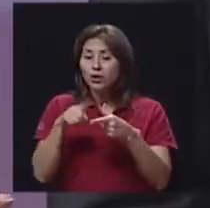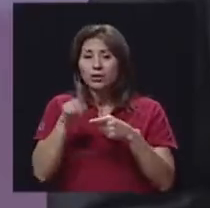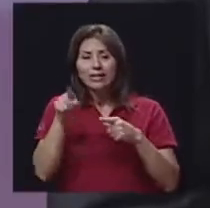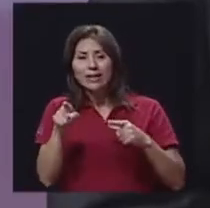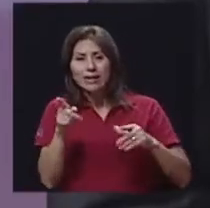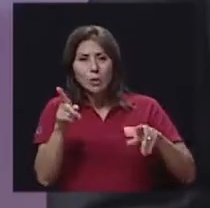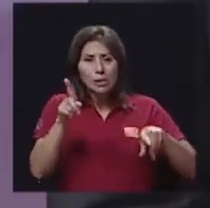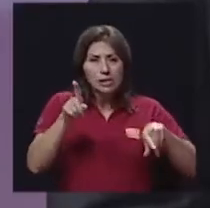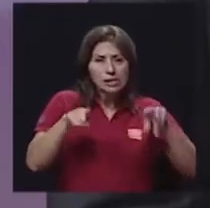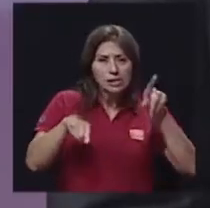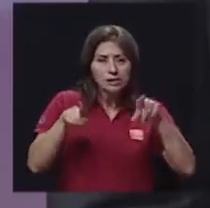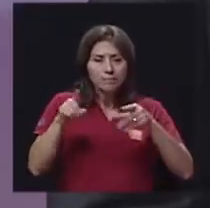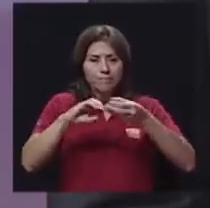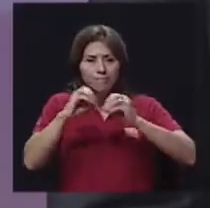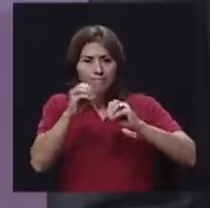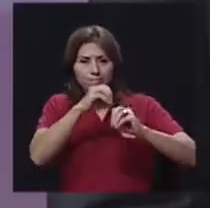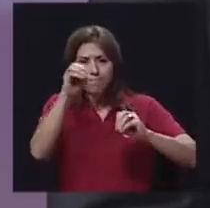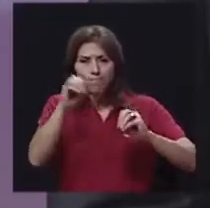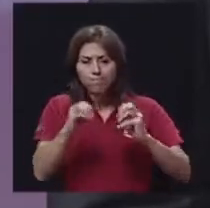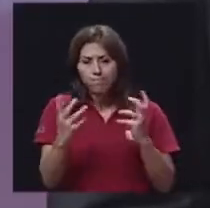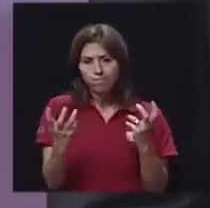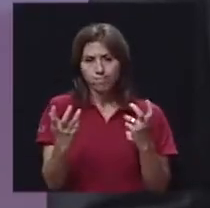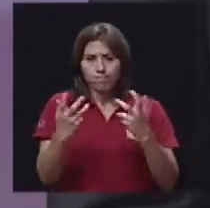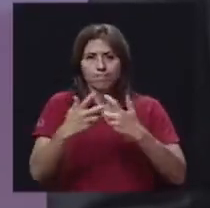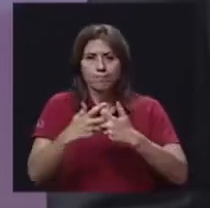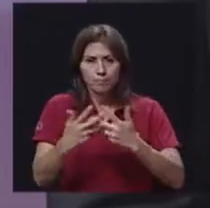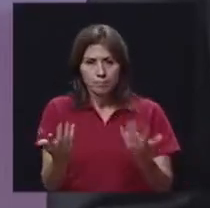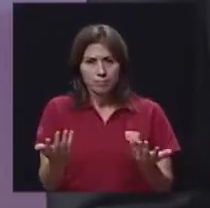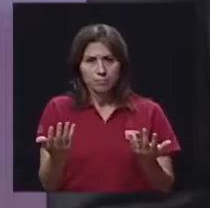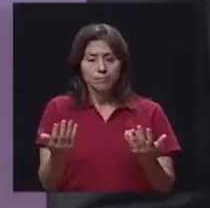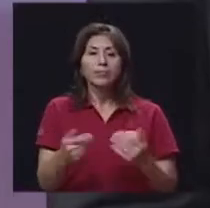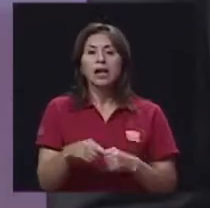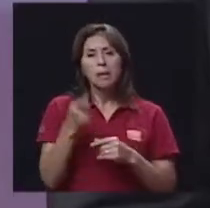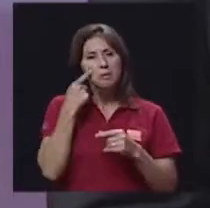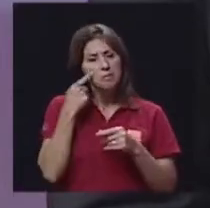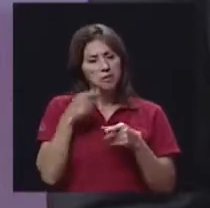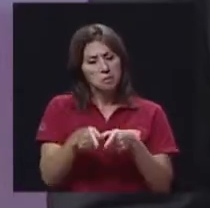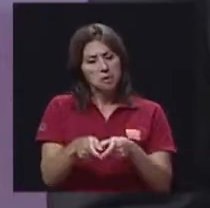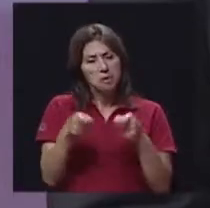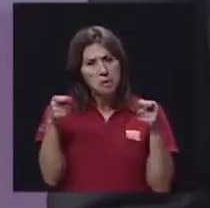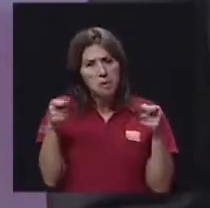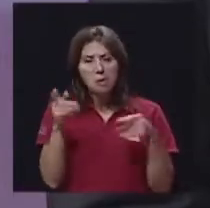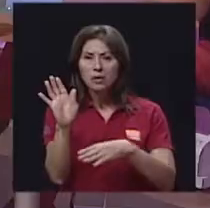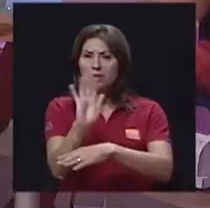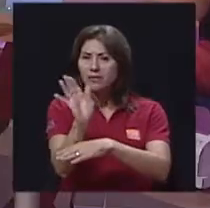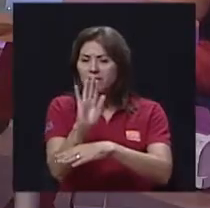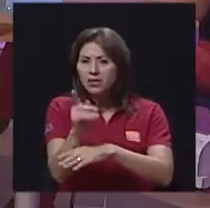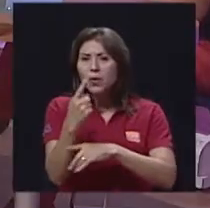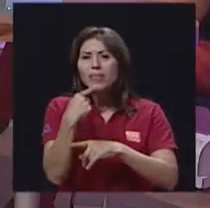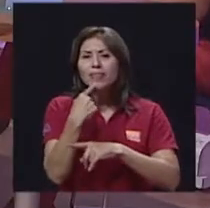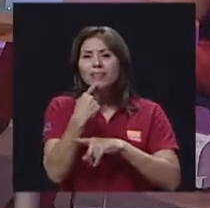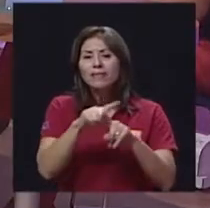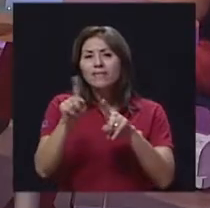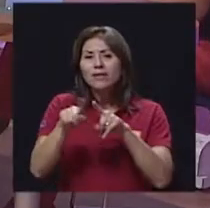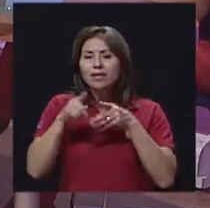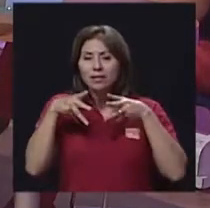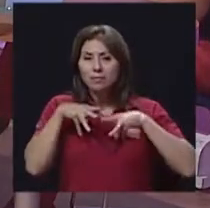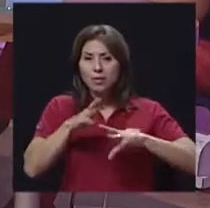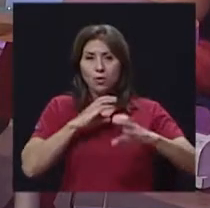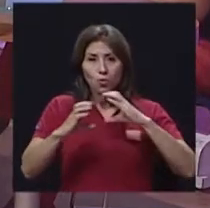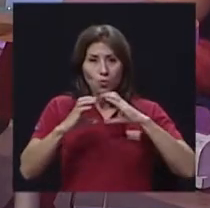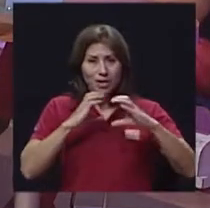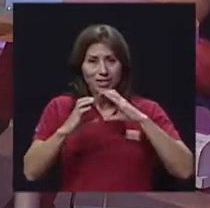sea accesible. Las informaciones que han salido en la prensa en las últimas semanas es completamente